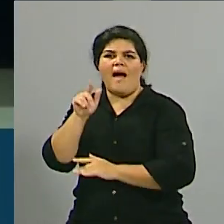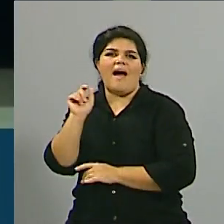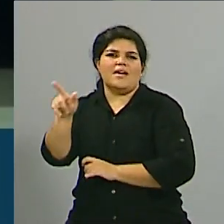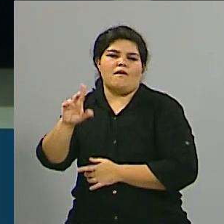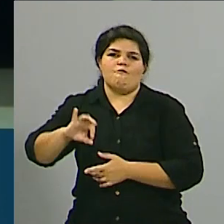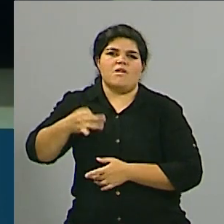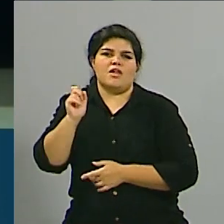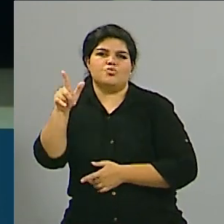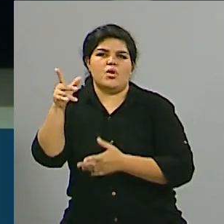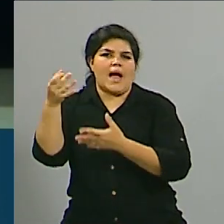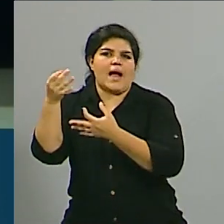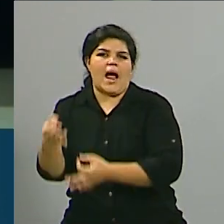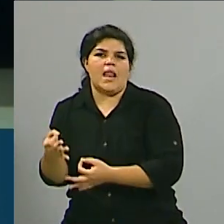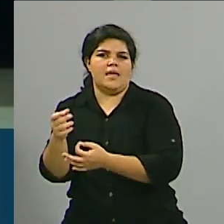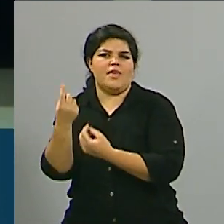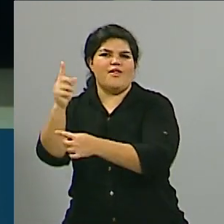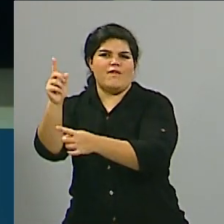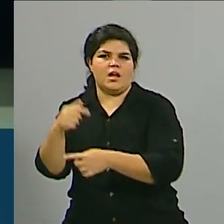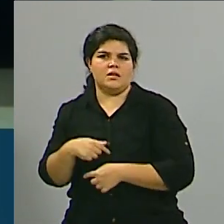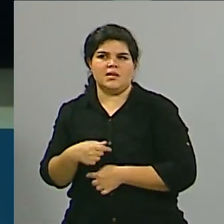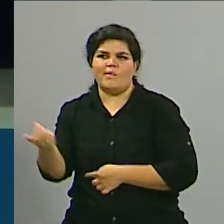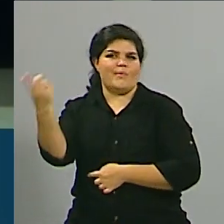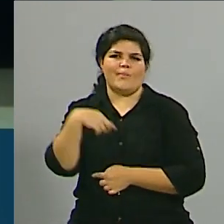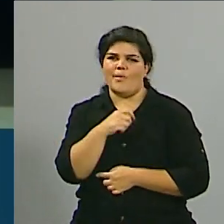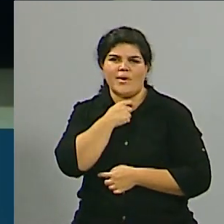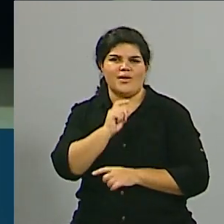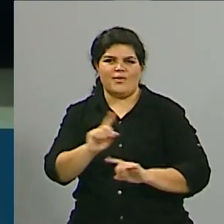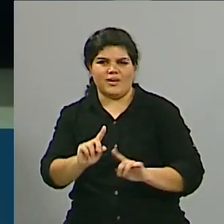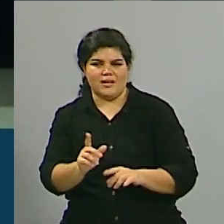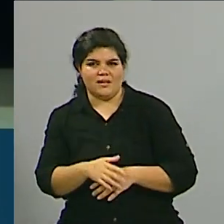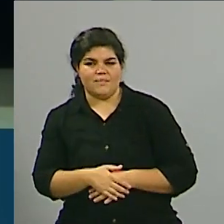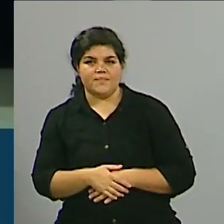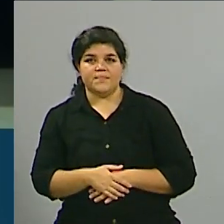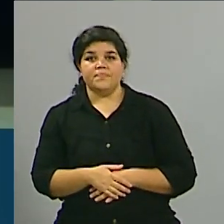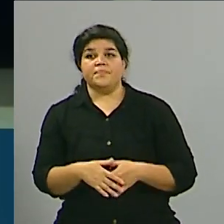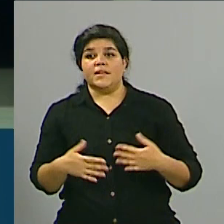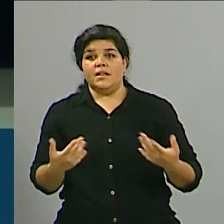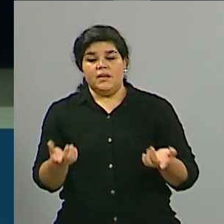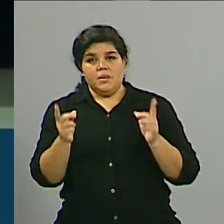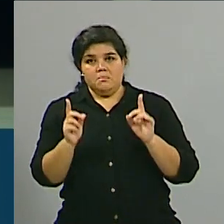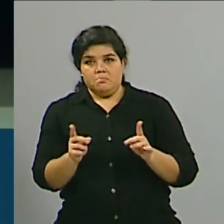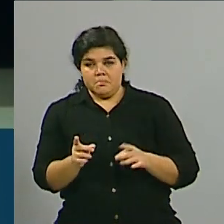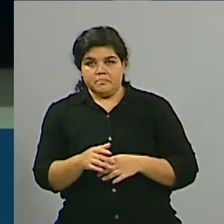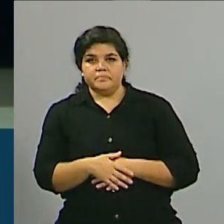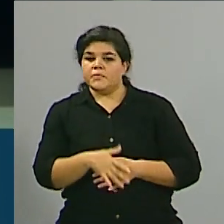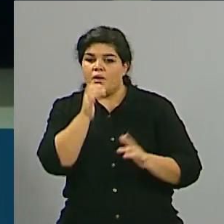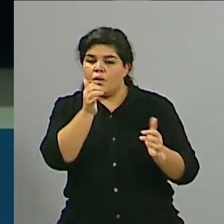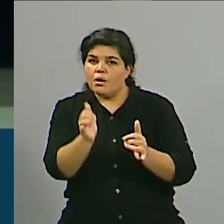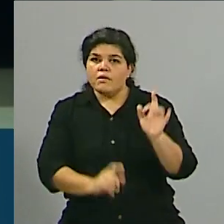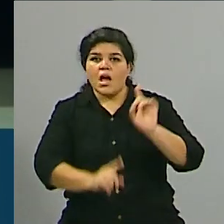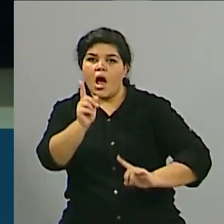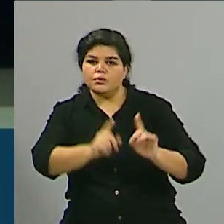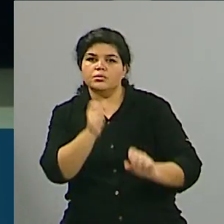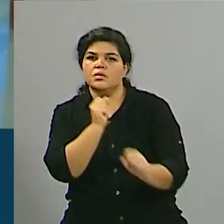Entonces trabajar el arraigo a través de la educación es súper importante, pero también el sector productivo. Hay muchos adolescentes que quieren trabajar, terminan sus